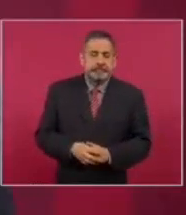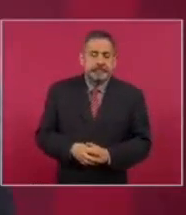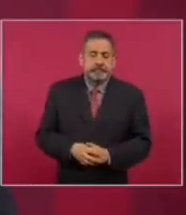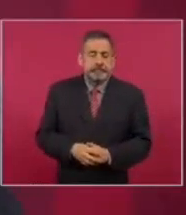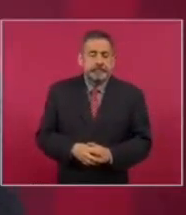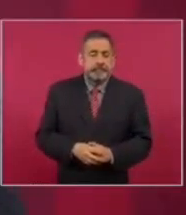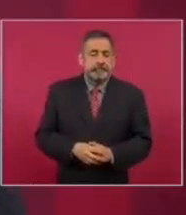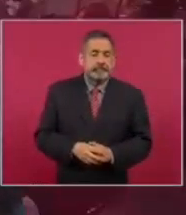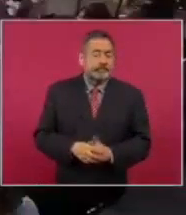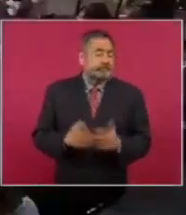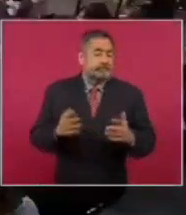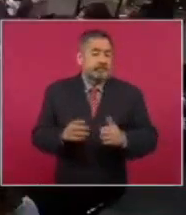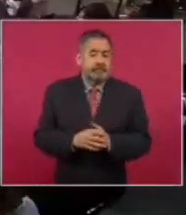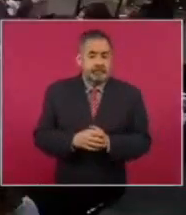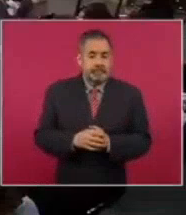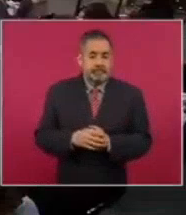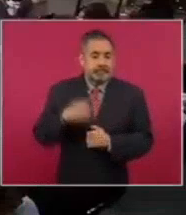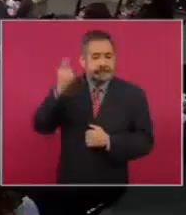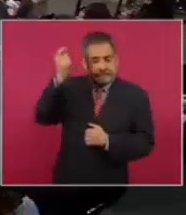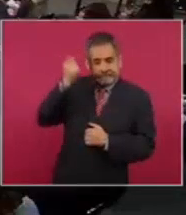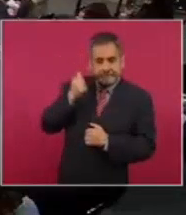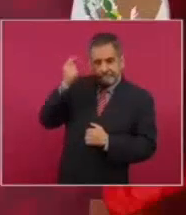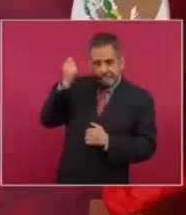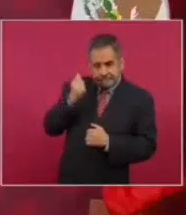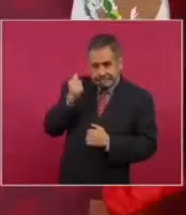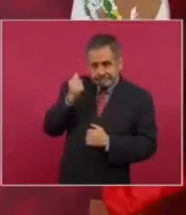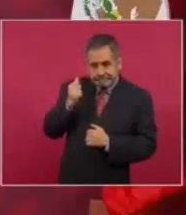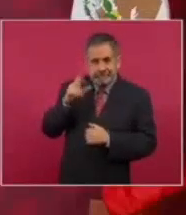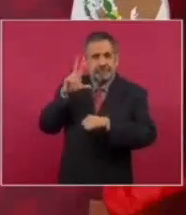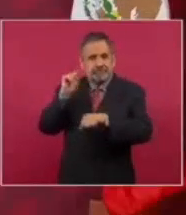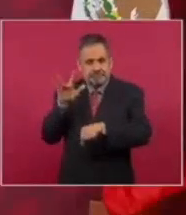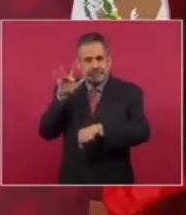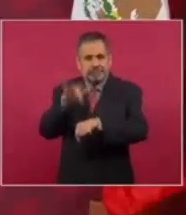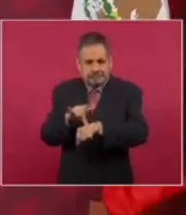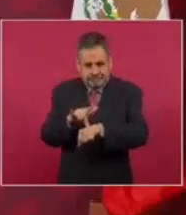ahora sí que la pensión no se toca